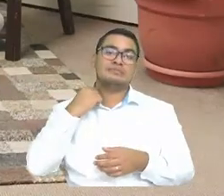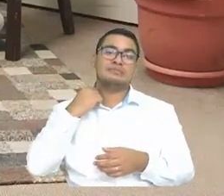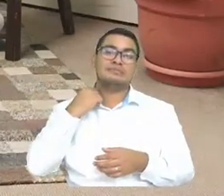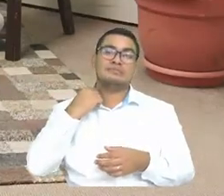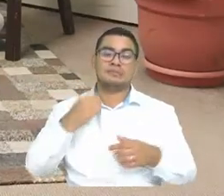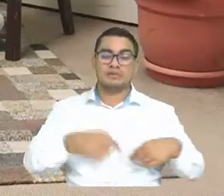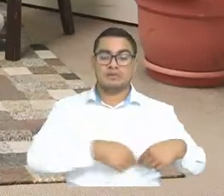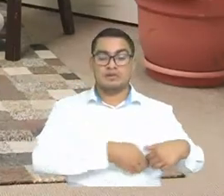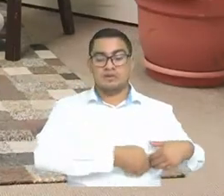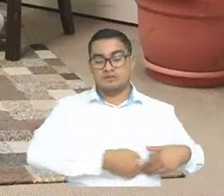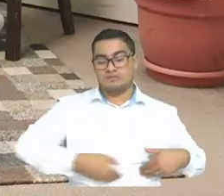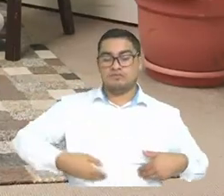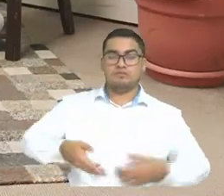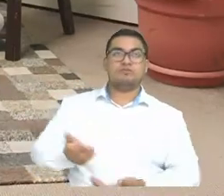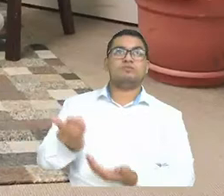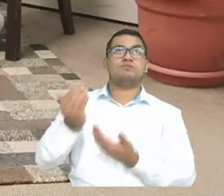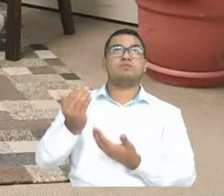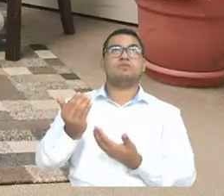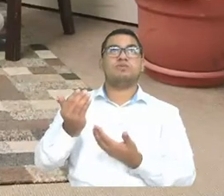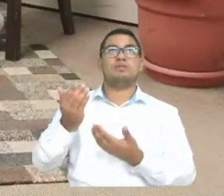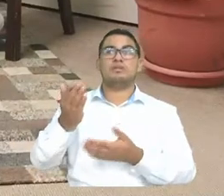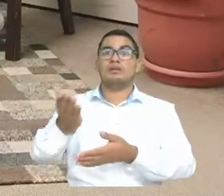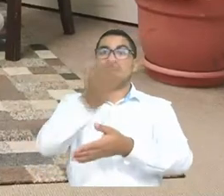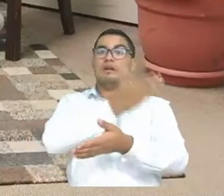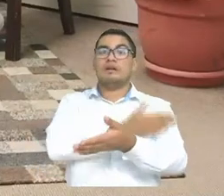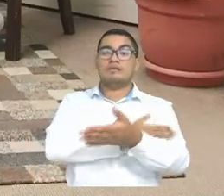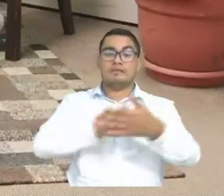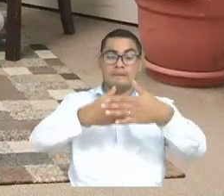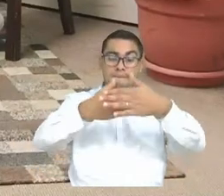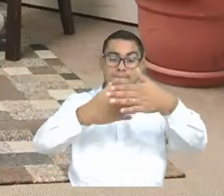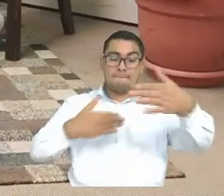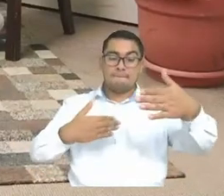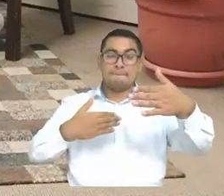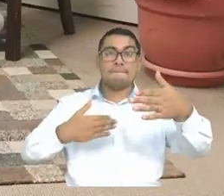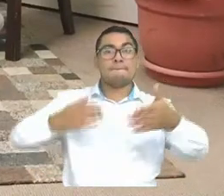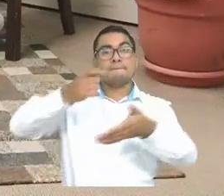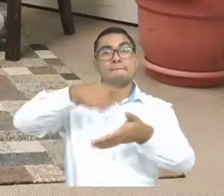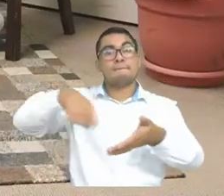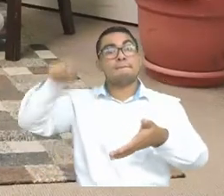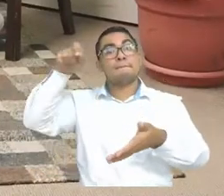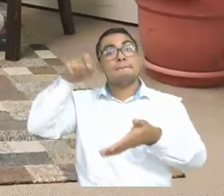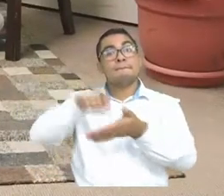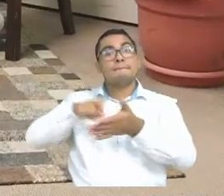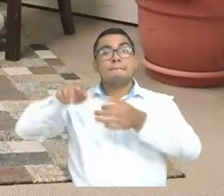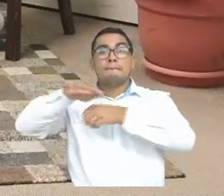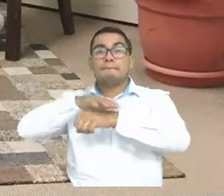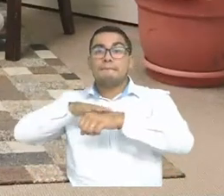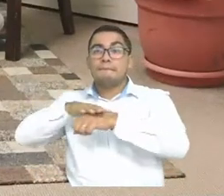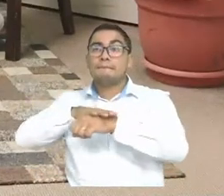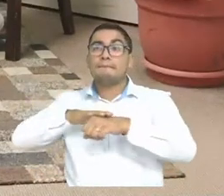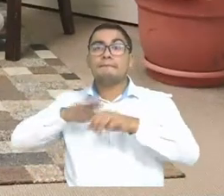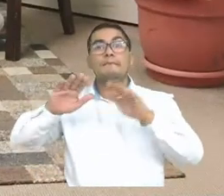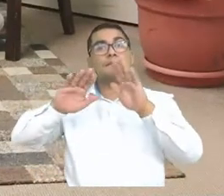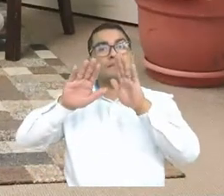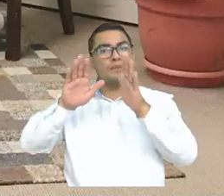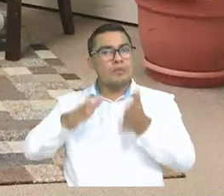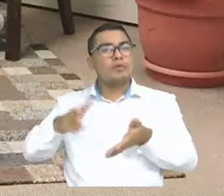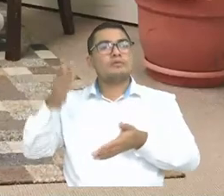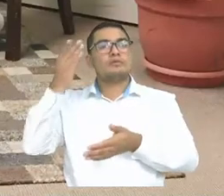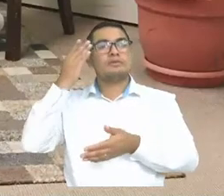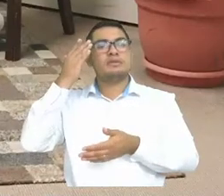una cesárea se tiene que firmar lo que se llama el consentimiento informado, donde la paciente, o sea, tiene que